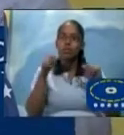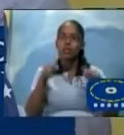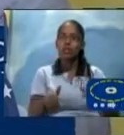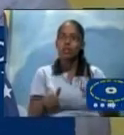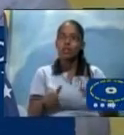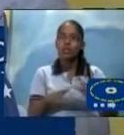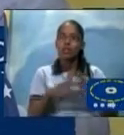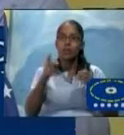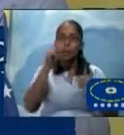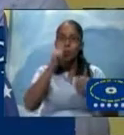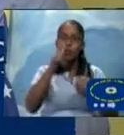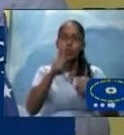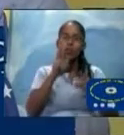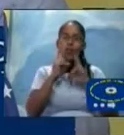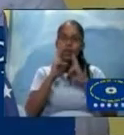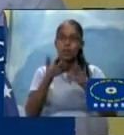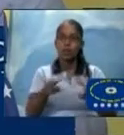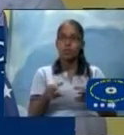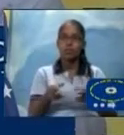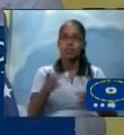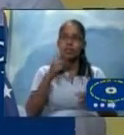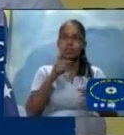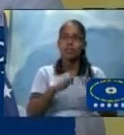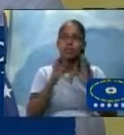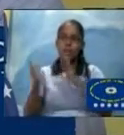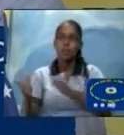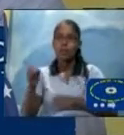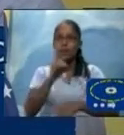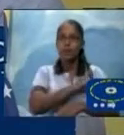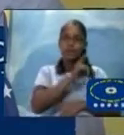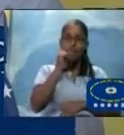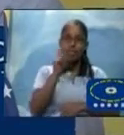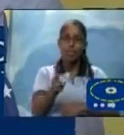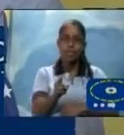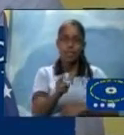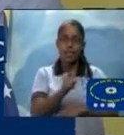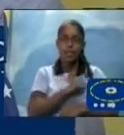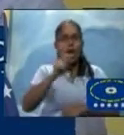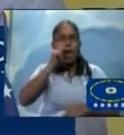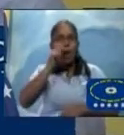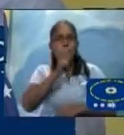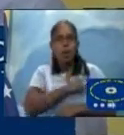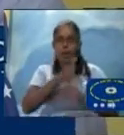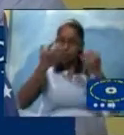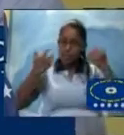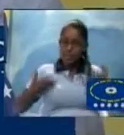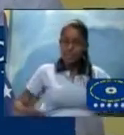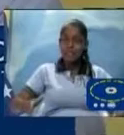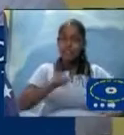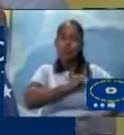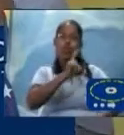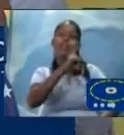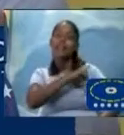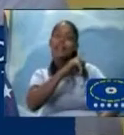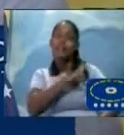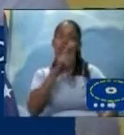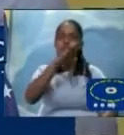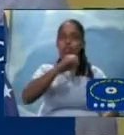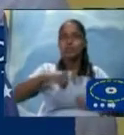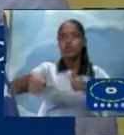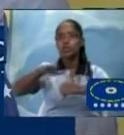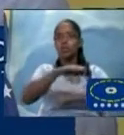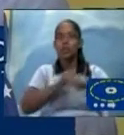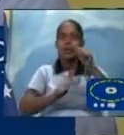a Daniel y una respuesta de parte de el varón vestido de lino que estaba sobre las